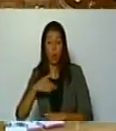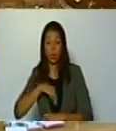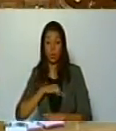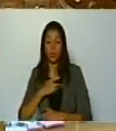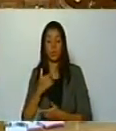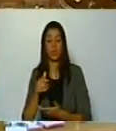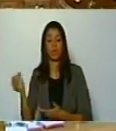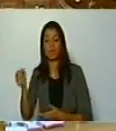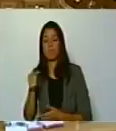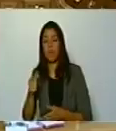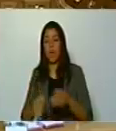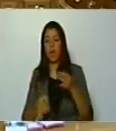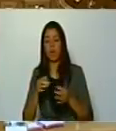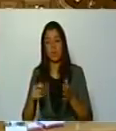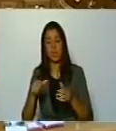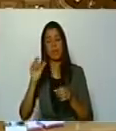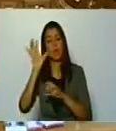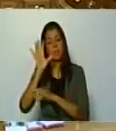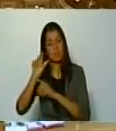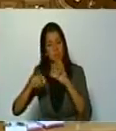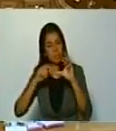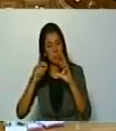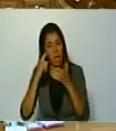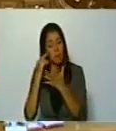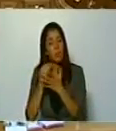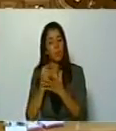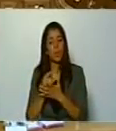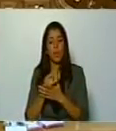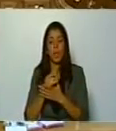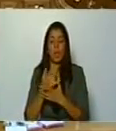y su inmediata consecuencia jurídica